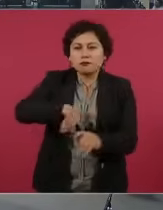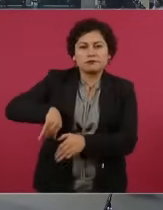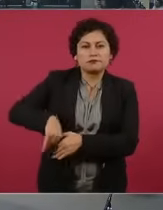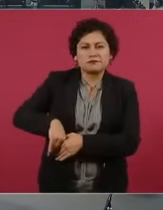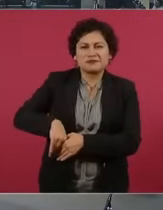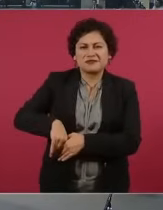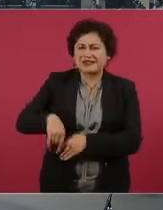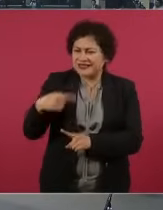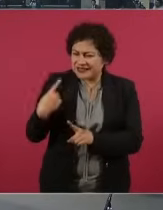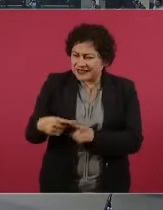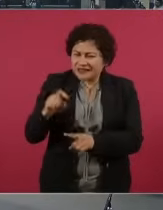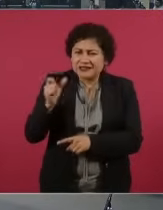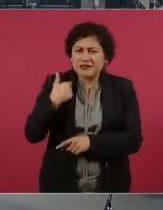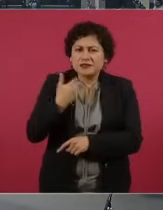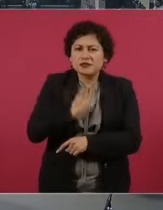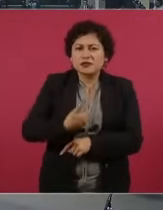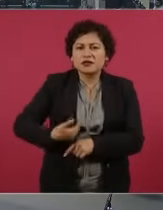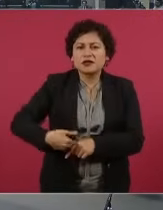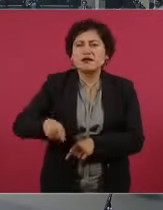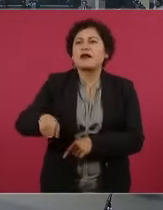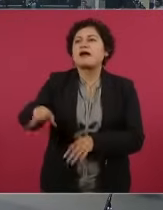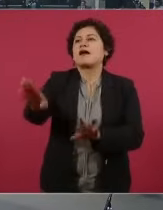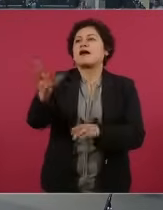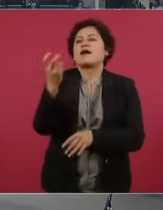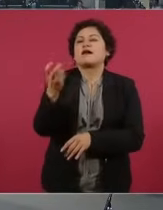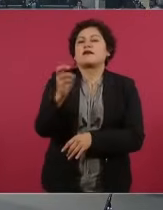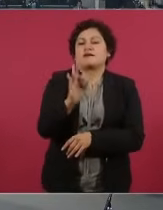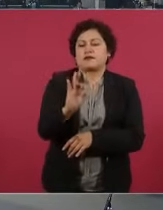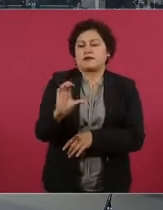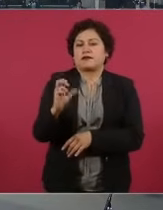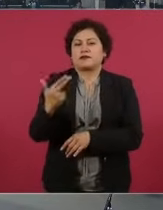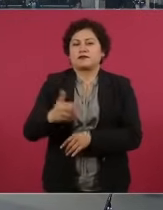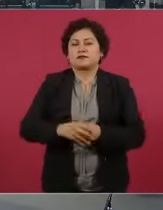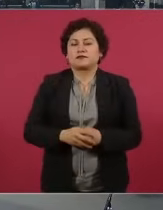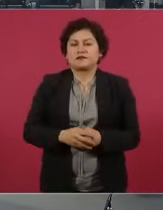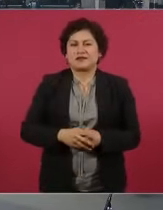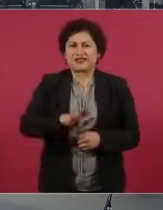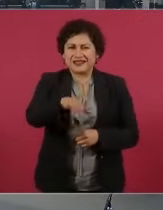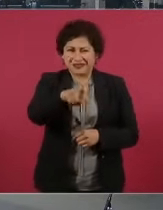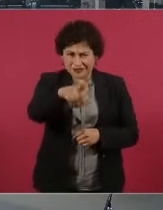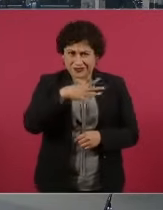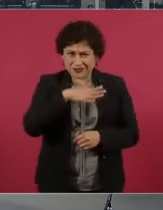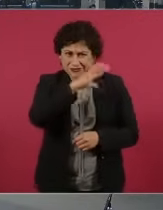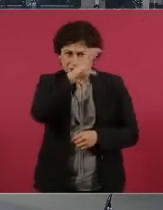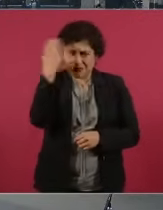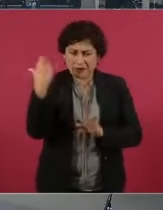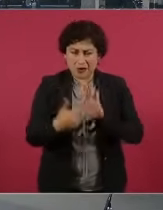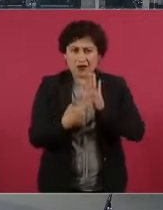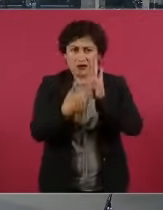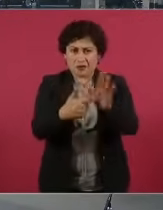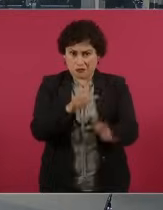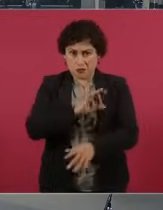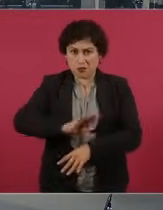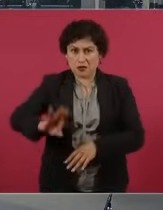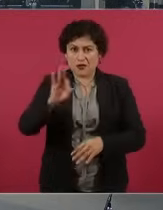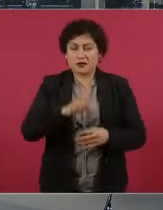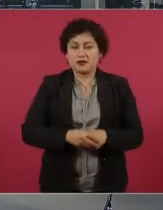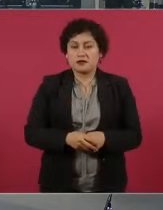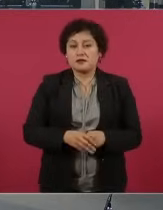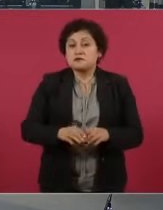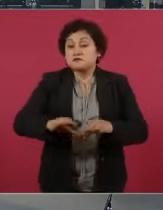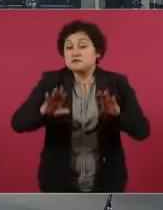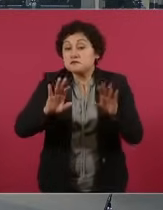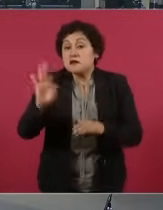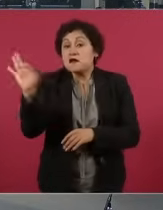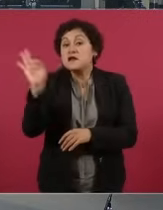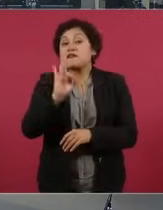¿Calderón? Calderón, sí. Al final de... Sí. ¿No tienes por ahí las imágenes? Las imágenes de la... Pues una vez encontramos